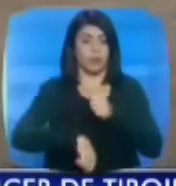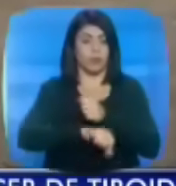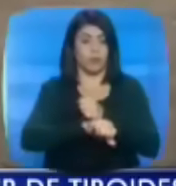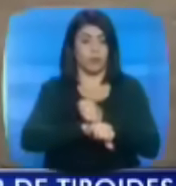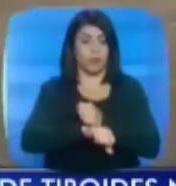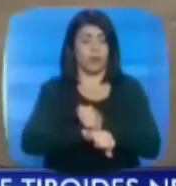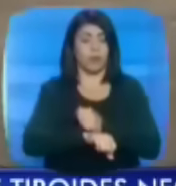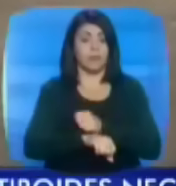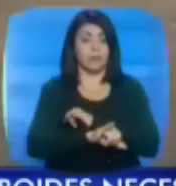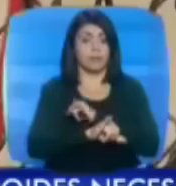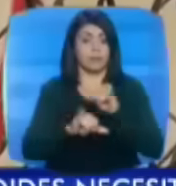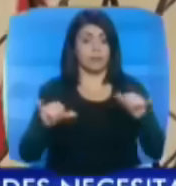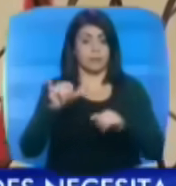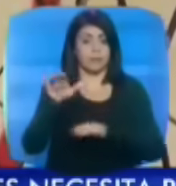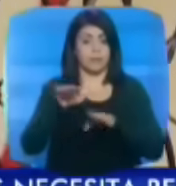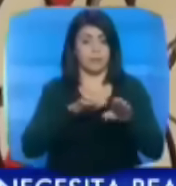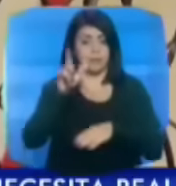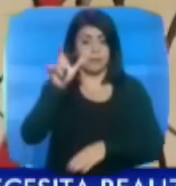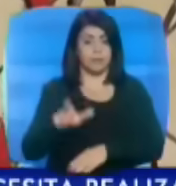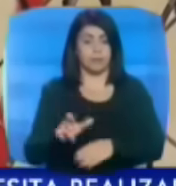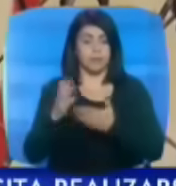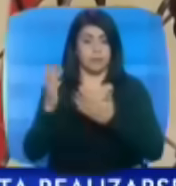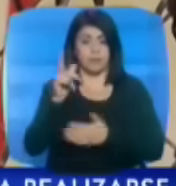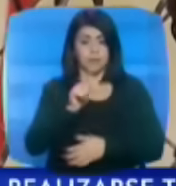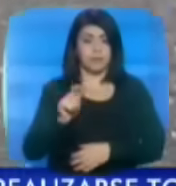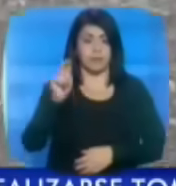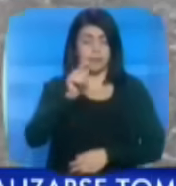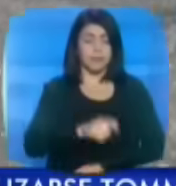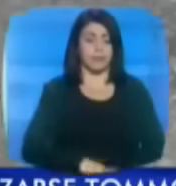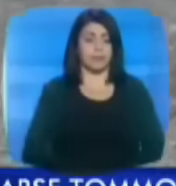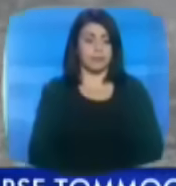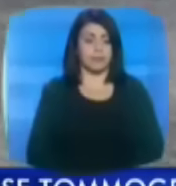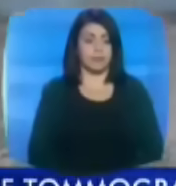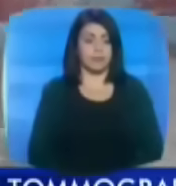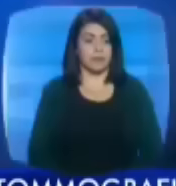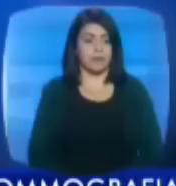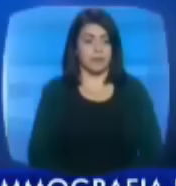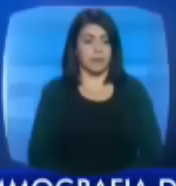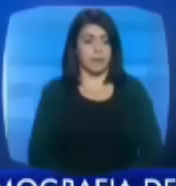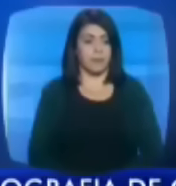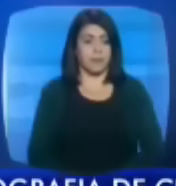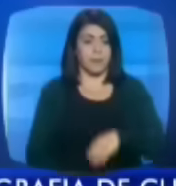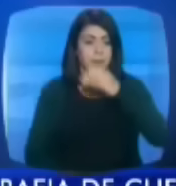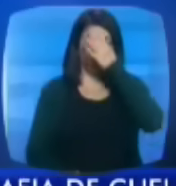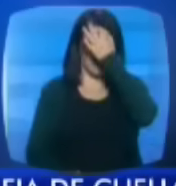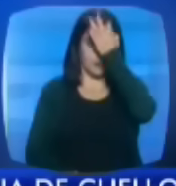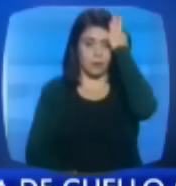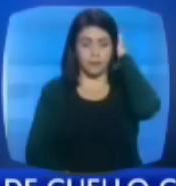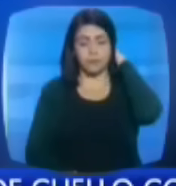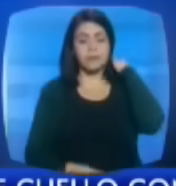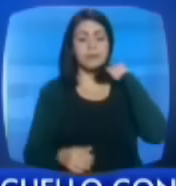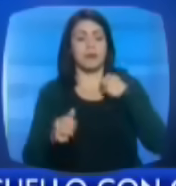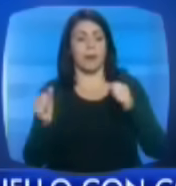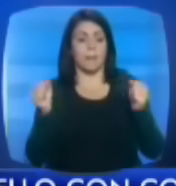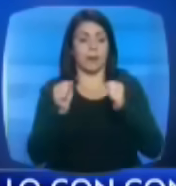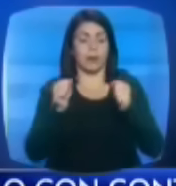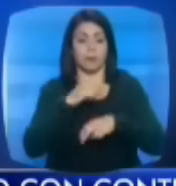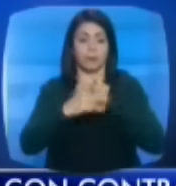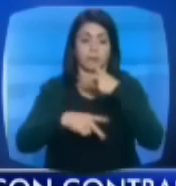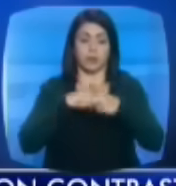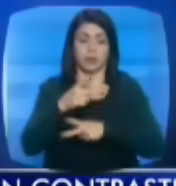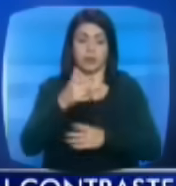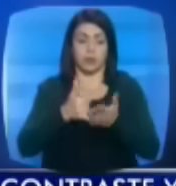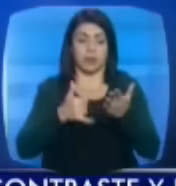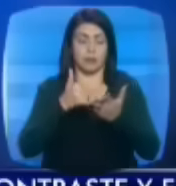fútbol. Desde el estado Cojedes, María Yacibit Bolívar, Televen. Y en el estado Mérida comenzó el proceso